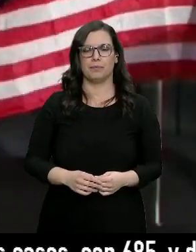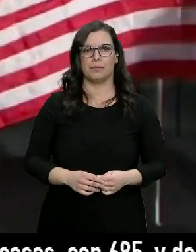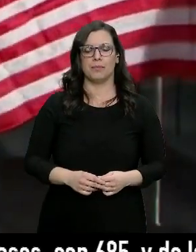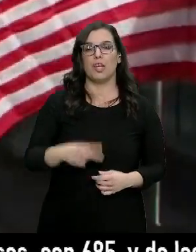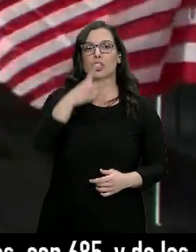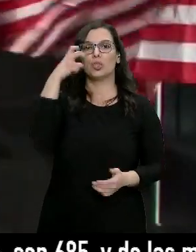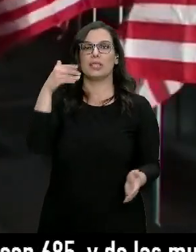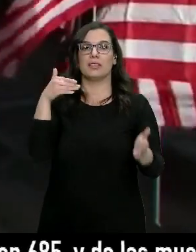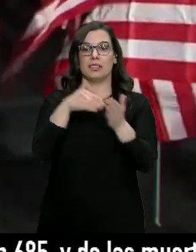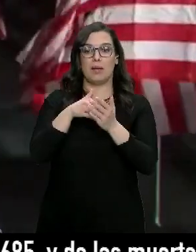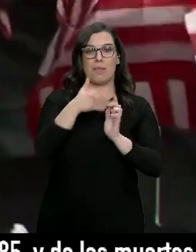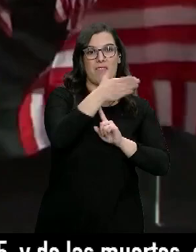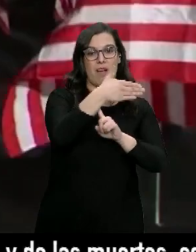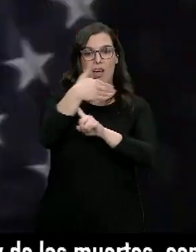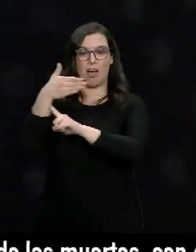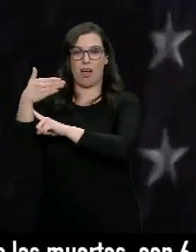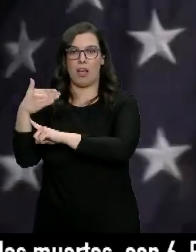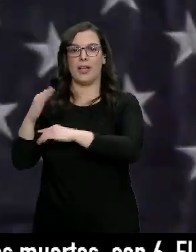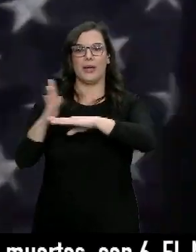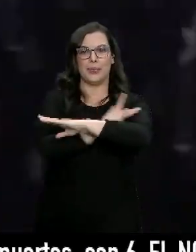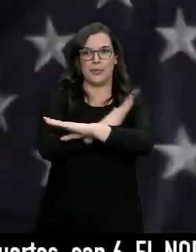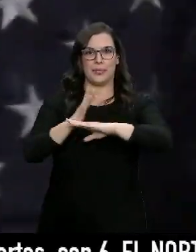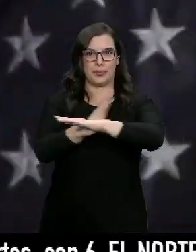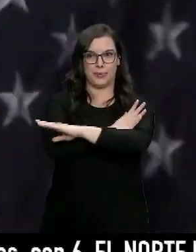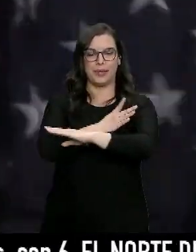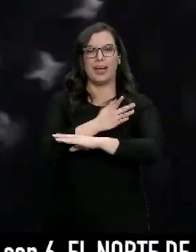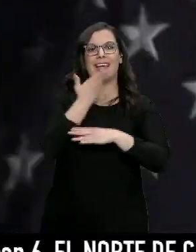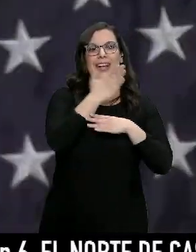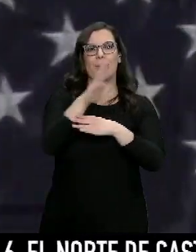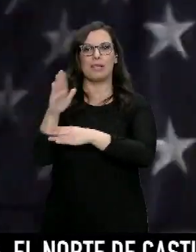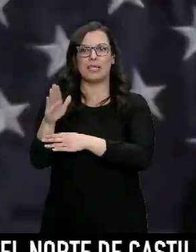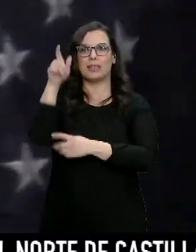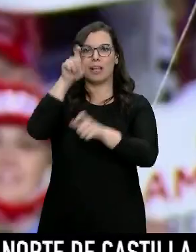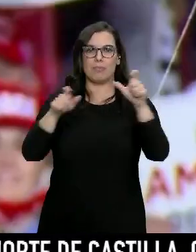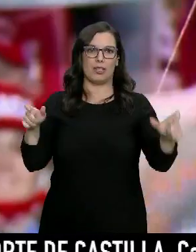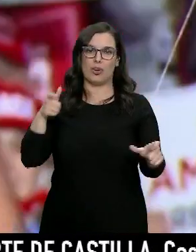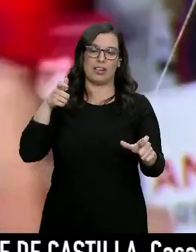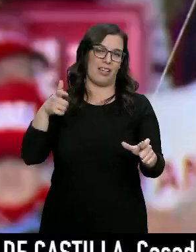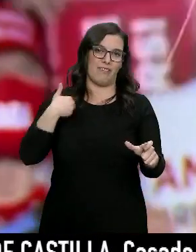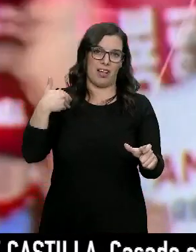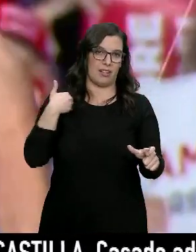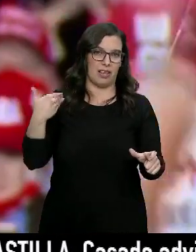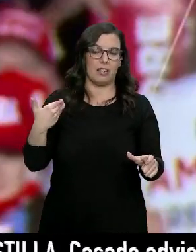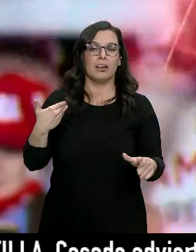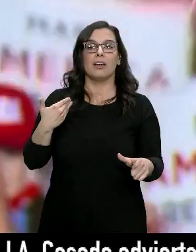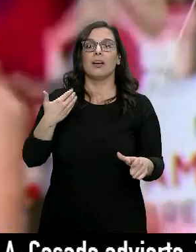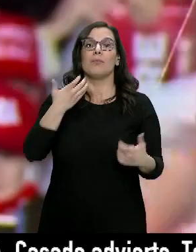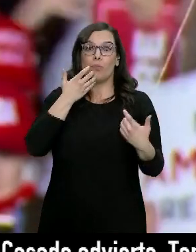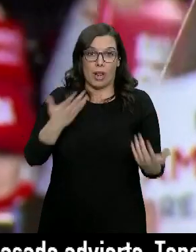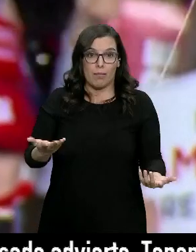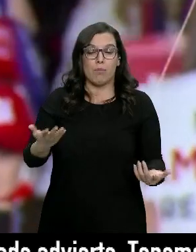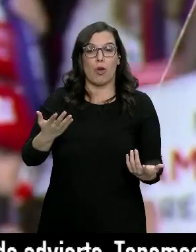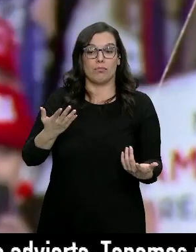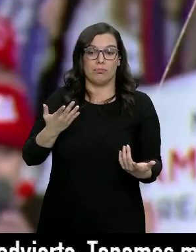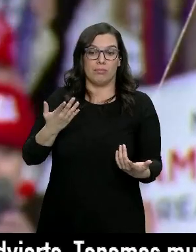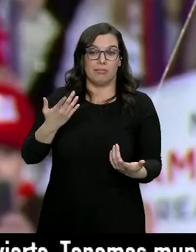200.000 banderas cubren los jardines del National Mall, representando a quienes no acudirán al acto. Uno de ellos, el todavía presidente,